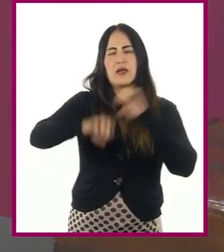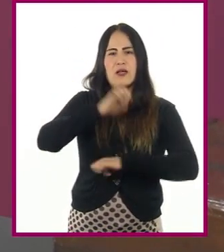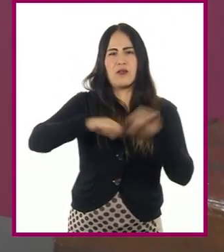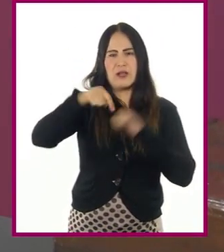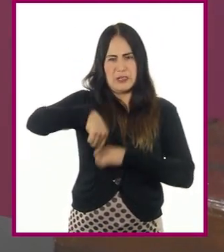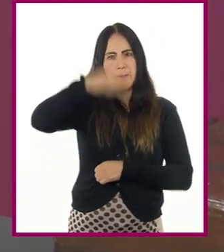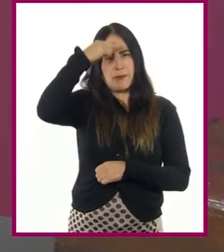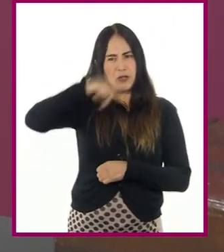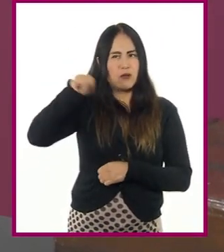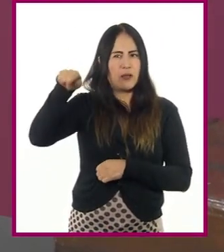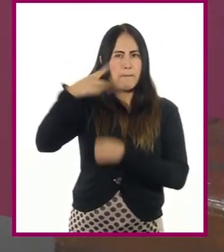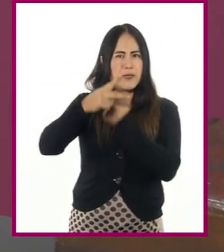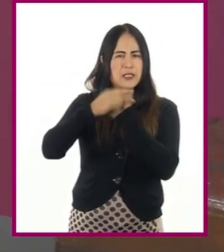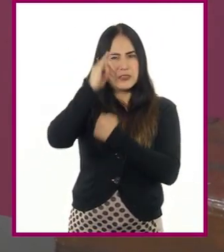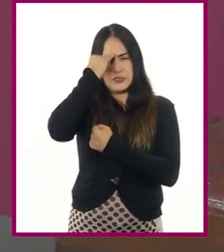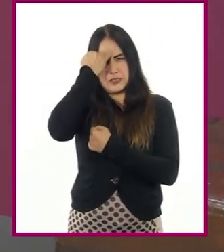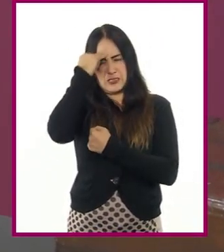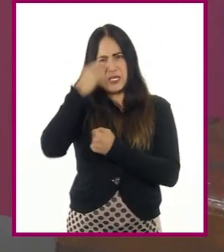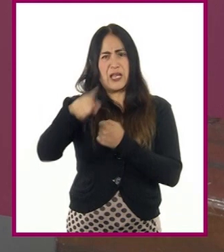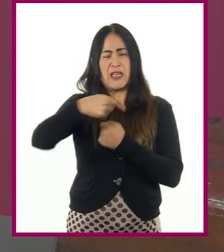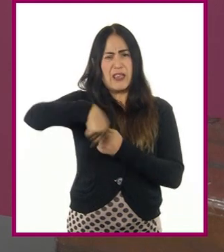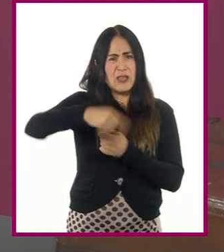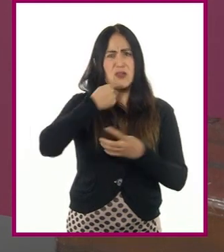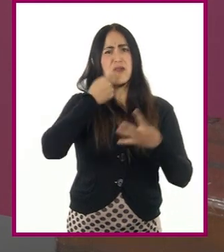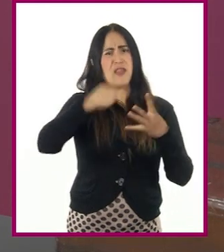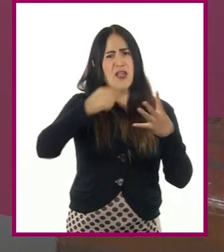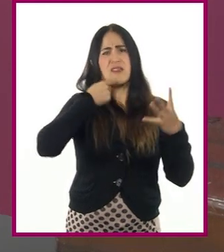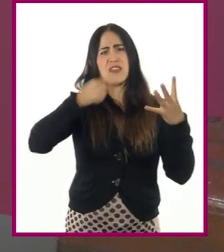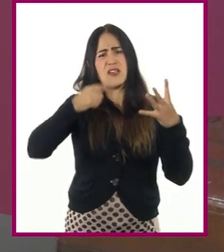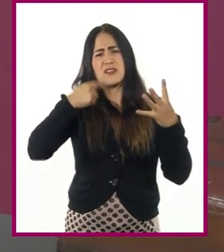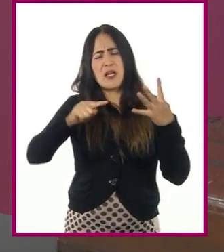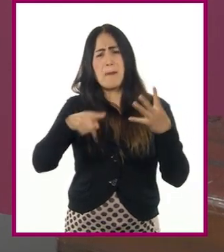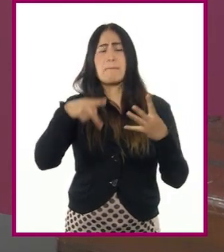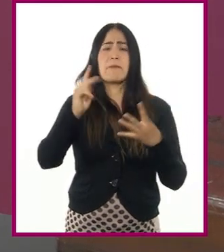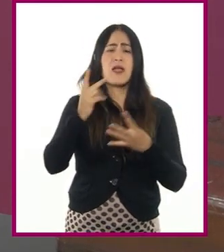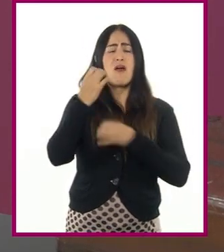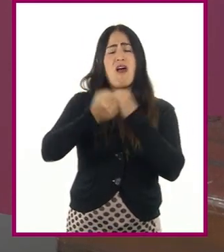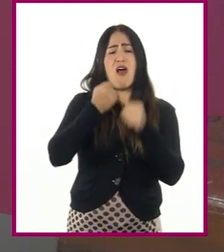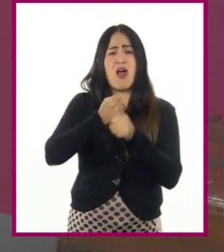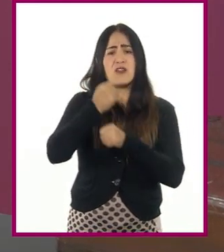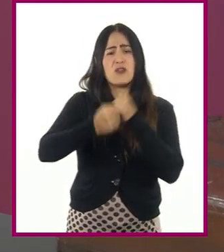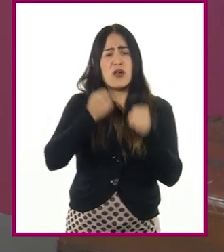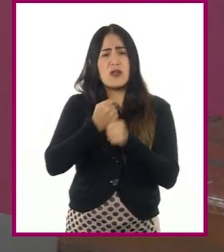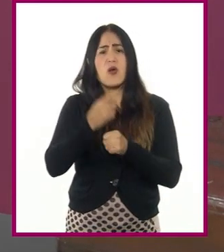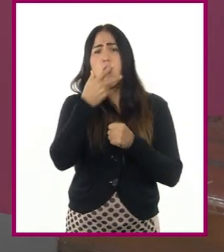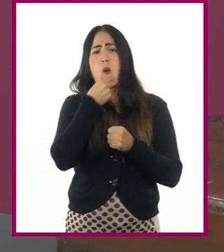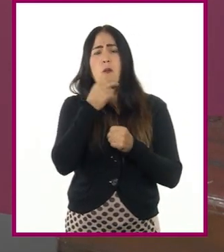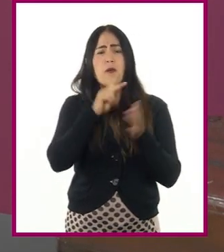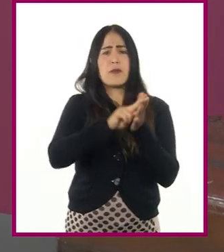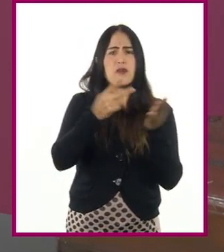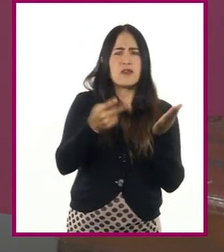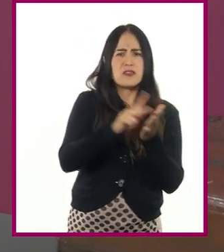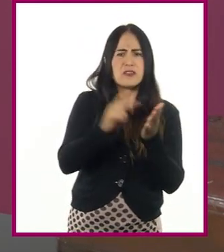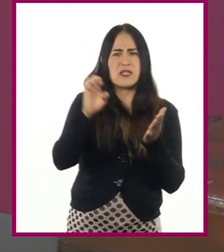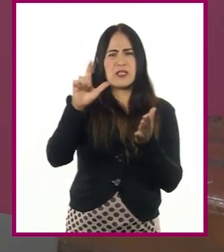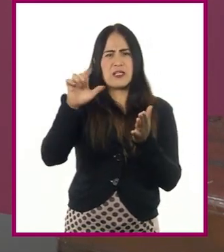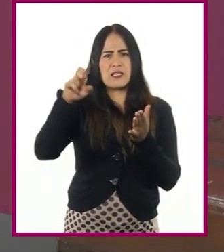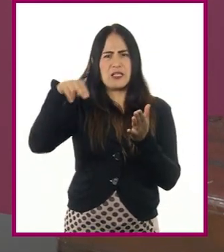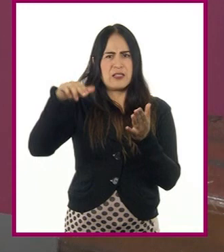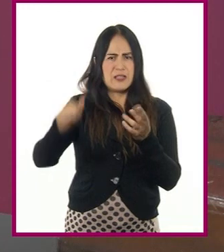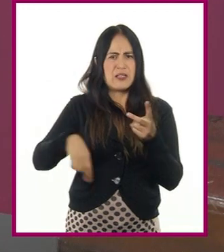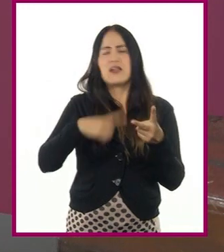Paz protestaron en distintos momentos. Con el paso de los años, periodistas como Elena Poniatowska y Julio